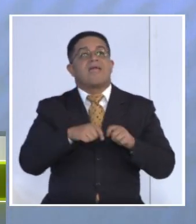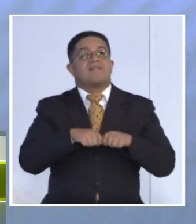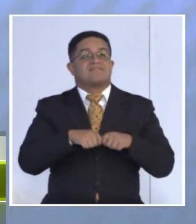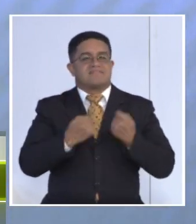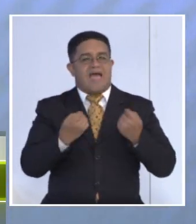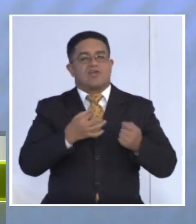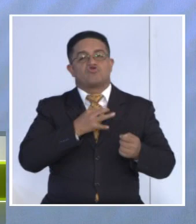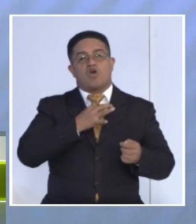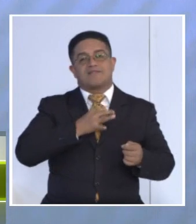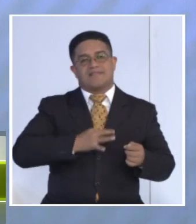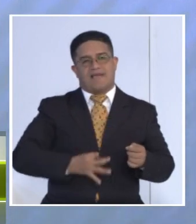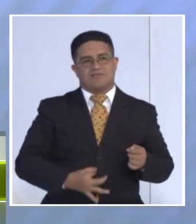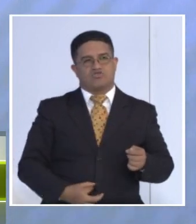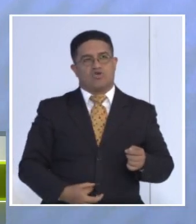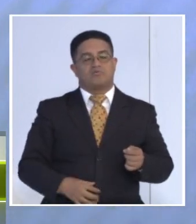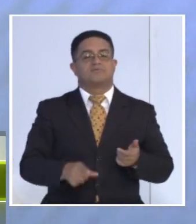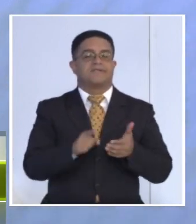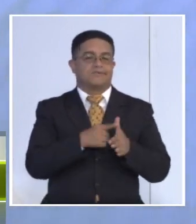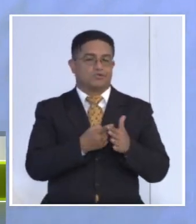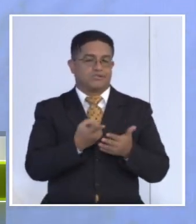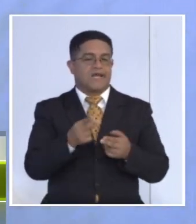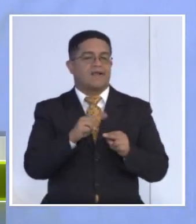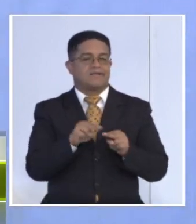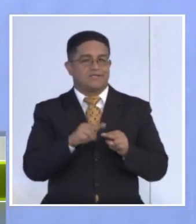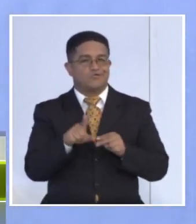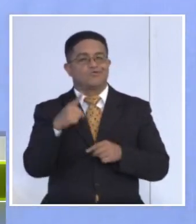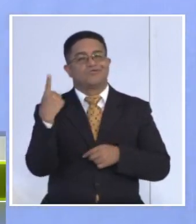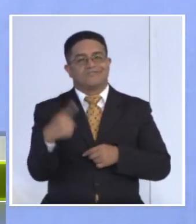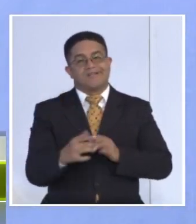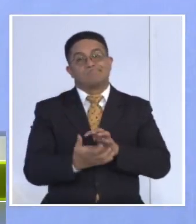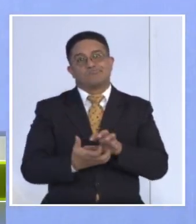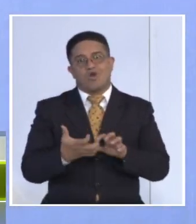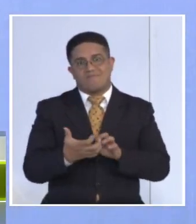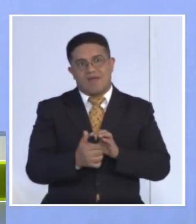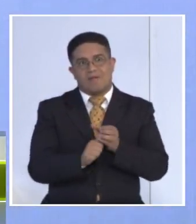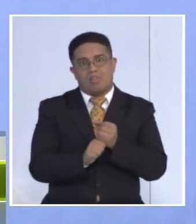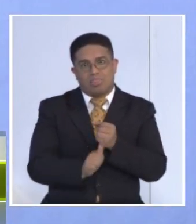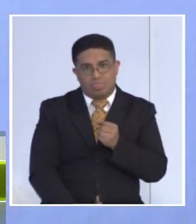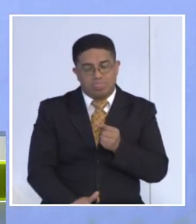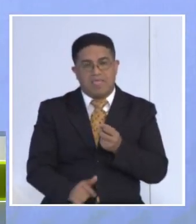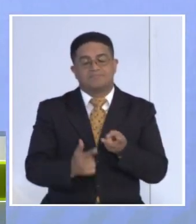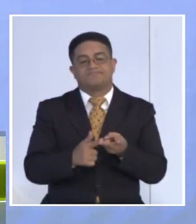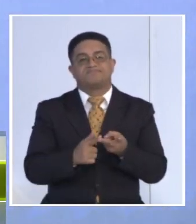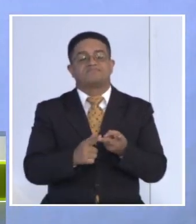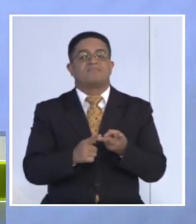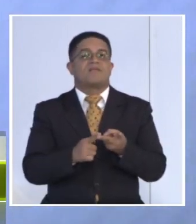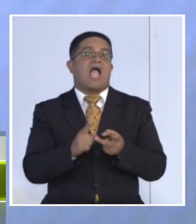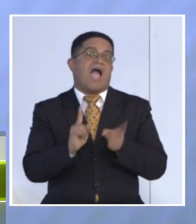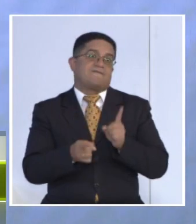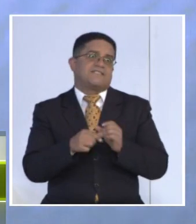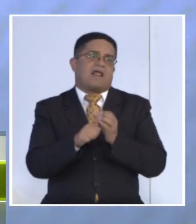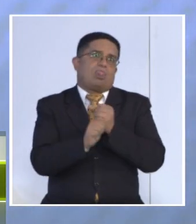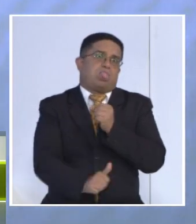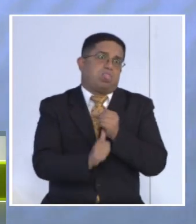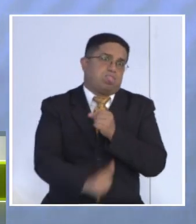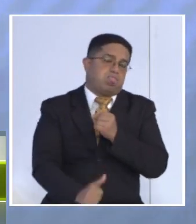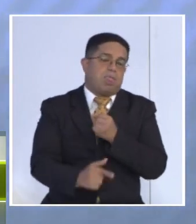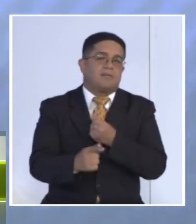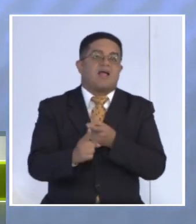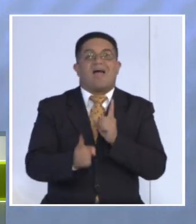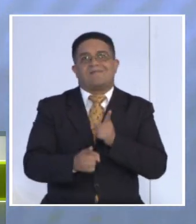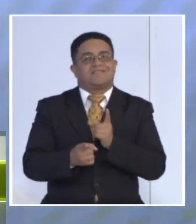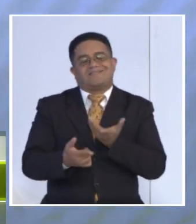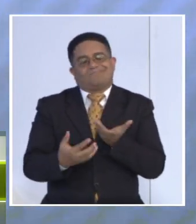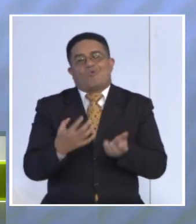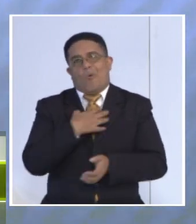tubo digestivo. Entonces estos niños pueden tener alteraciones en el tránsito intestinal, algunas veces estreñimiento, otras veces diarrea, y si salen evacuaciones pueden estar muy cargadas de